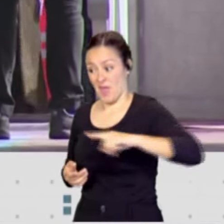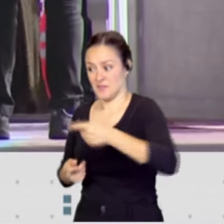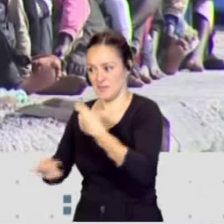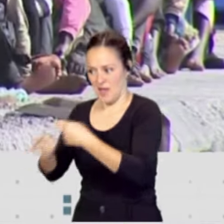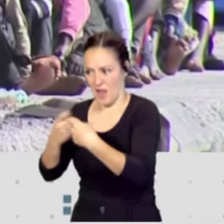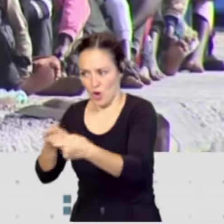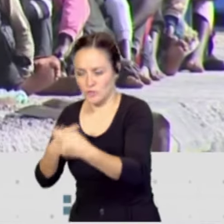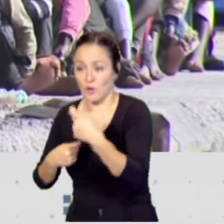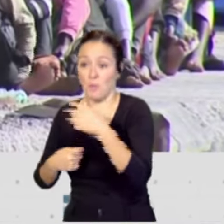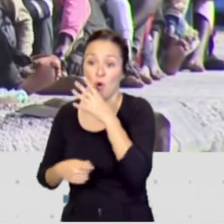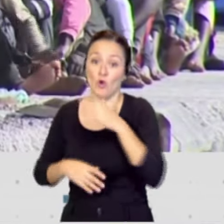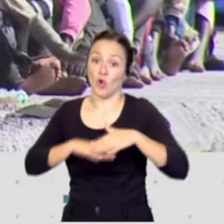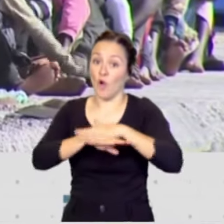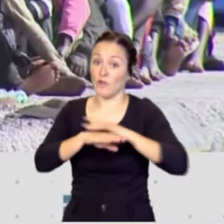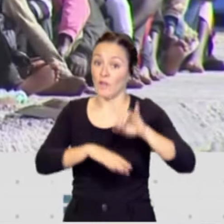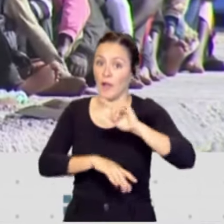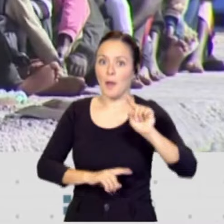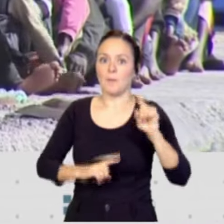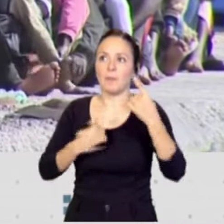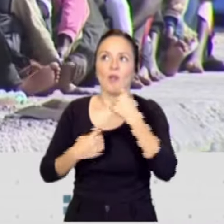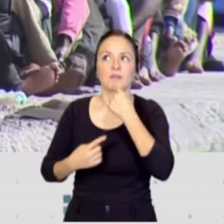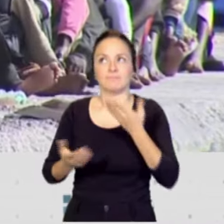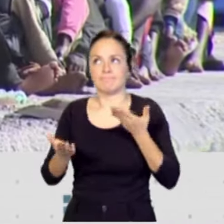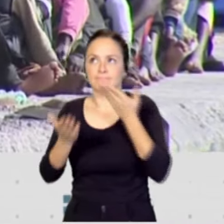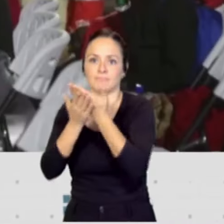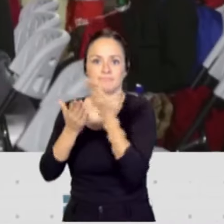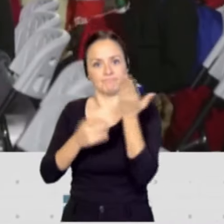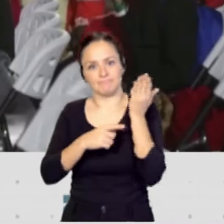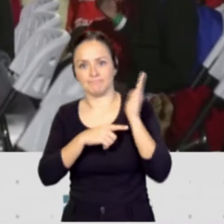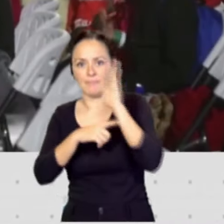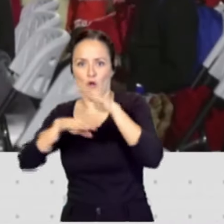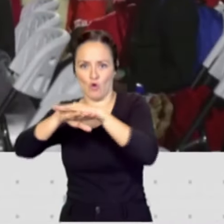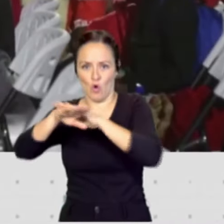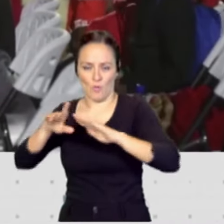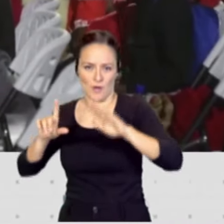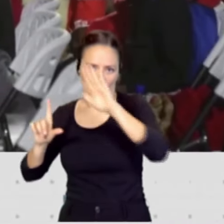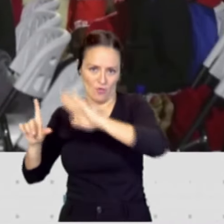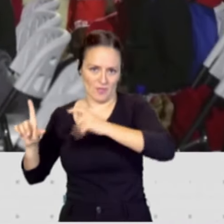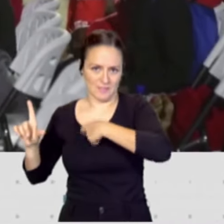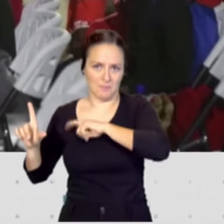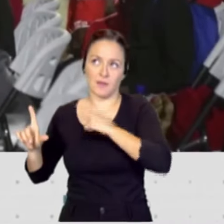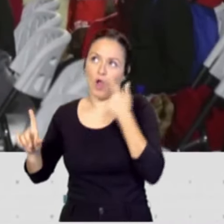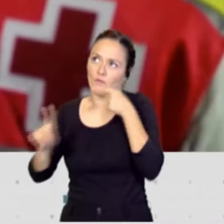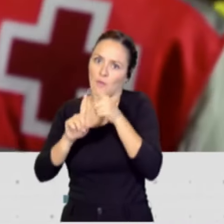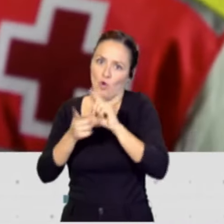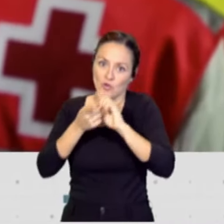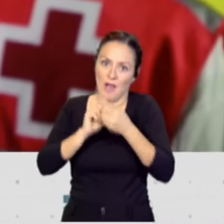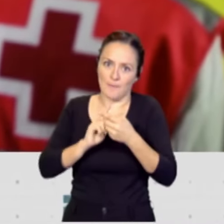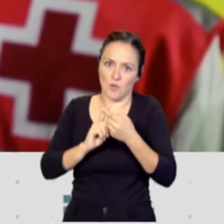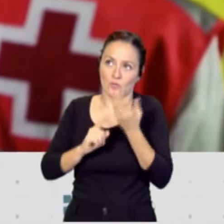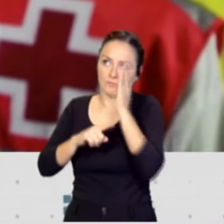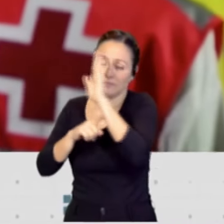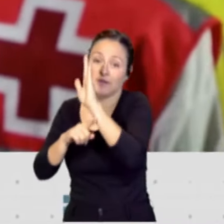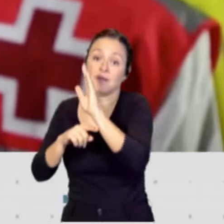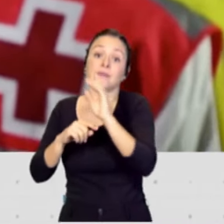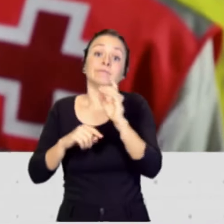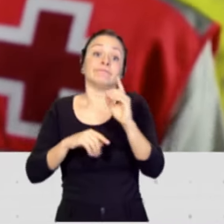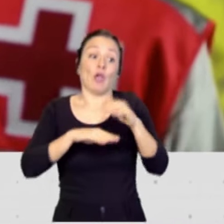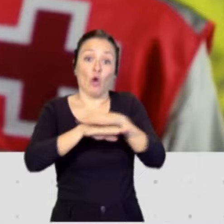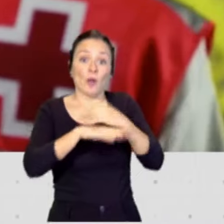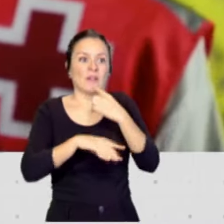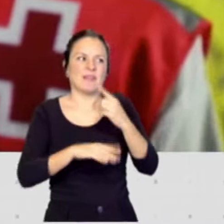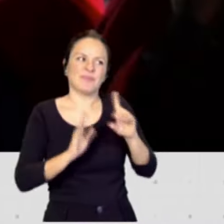que el gobierno de Canarias primero mandaba sus propuestas al gobierno central de ese cambio El Ejecutivo primero quería que fuese a través de un decreto ley por